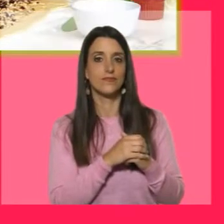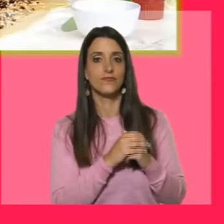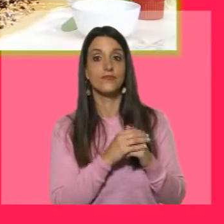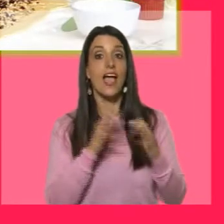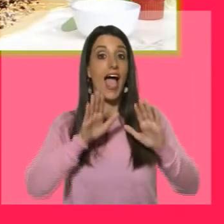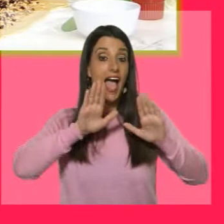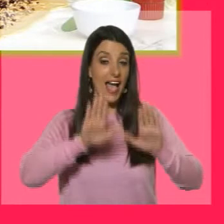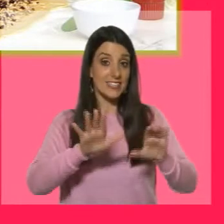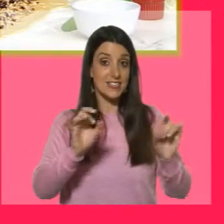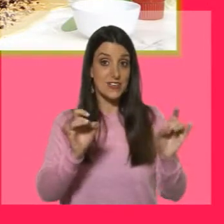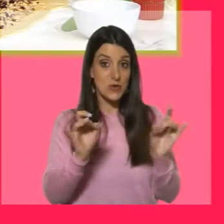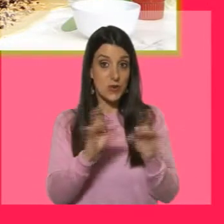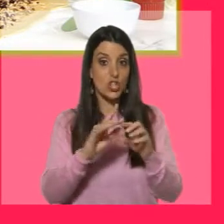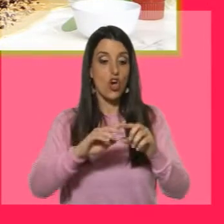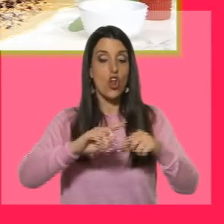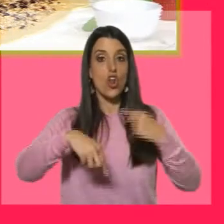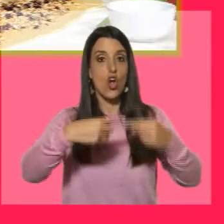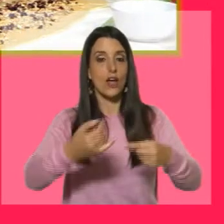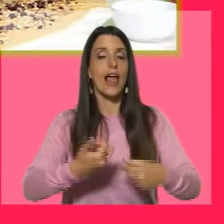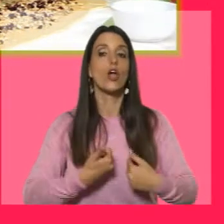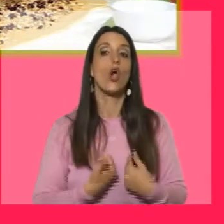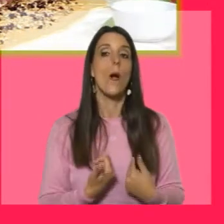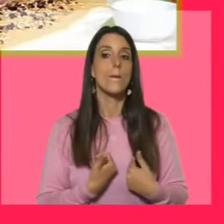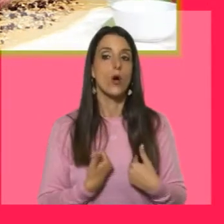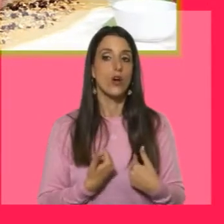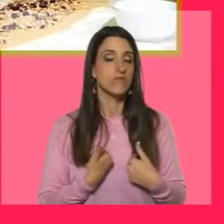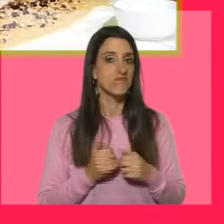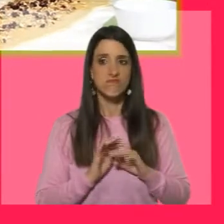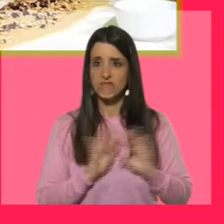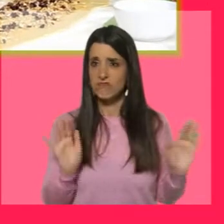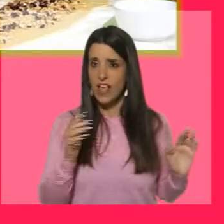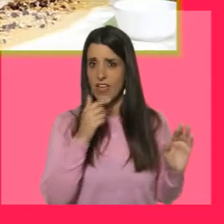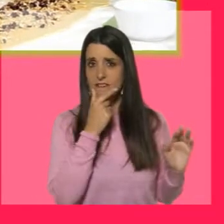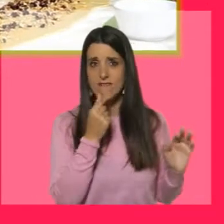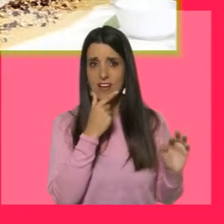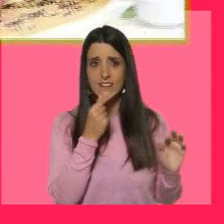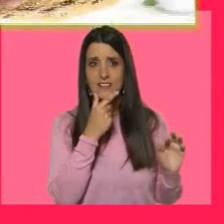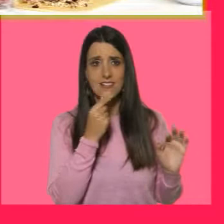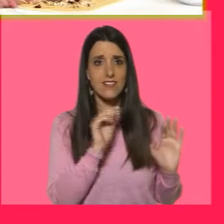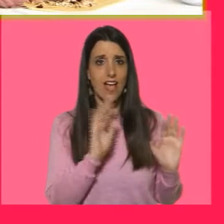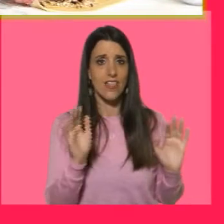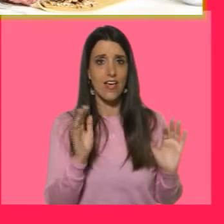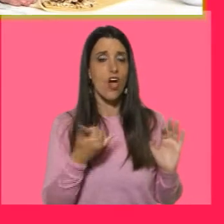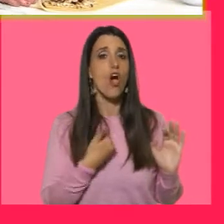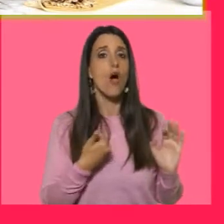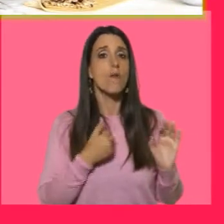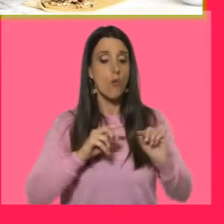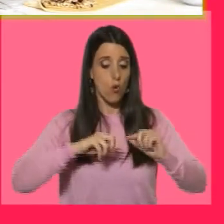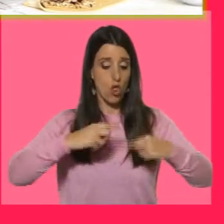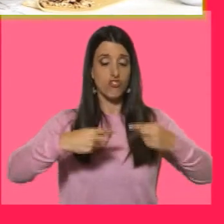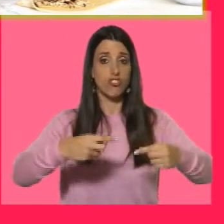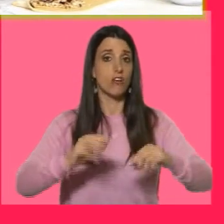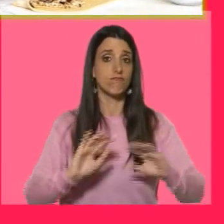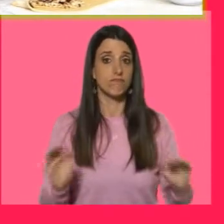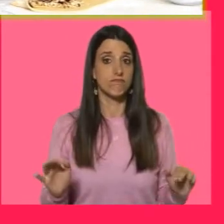chocolate? Y así como estás, vas a empezar a enroscar. ¿Cómo hacemos ¿está? Ahora? Porque nada. Esto es lo que yo estoy prestando atención. ¿Cómo? Vas a hacer como un rollito, mira.